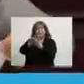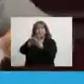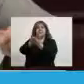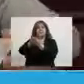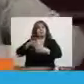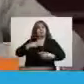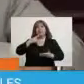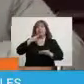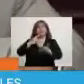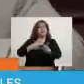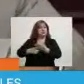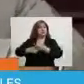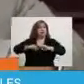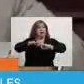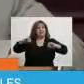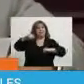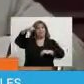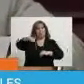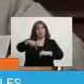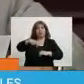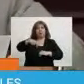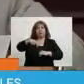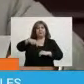He decidido anunciar hoy